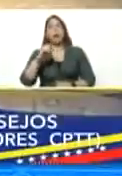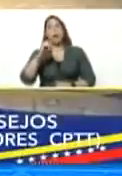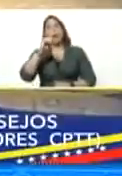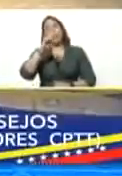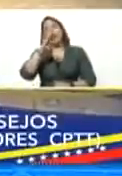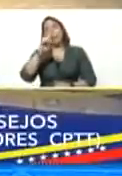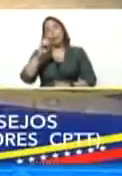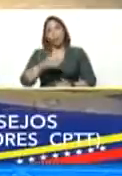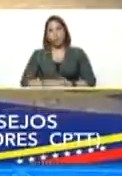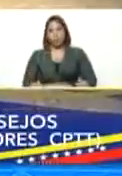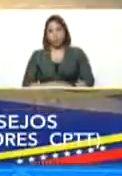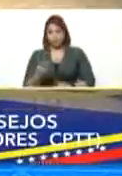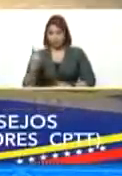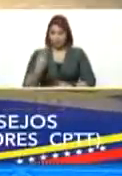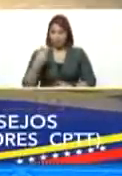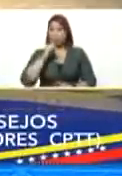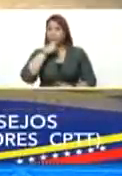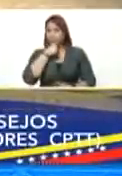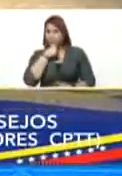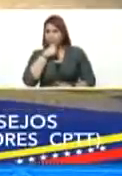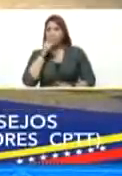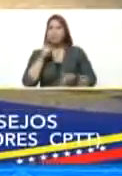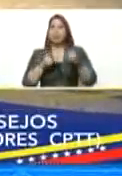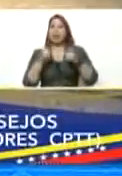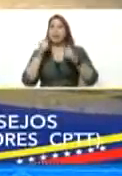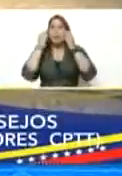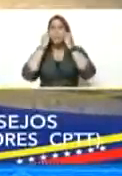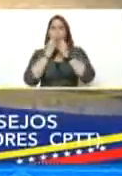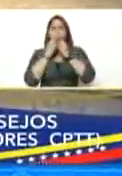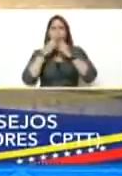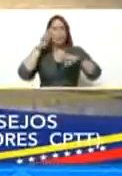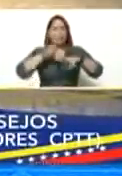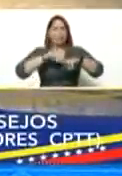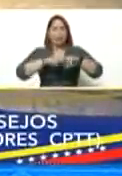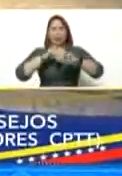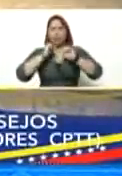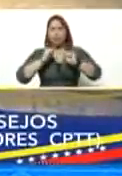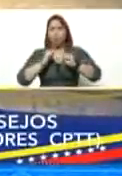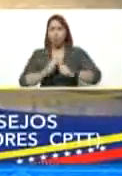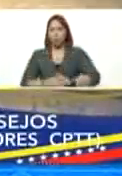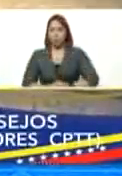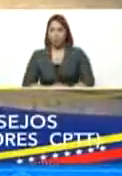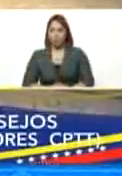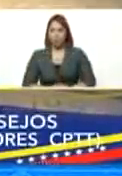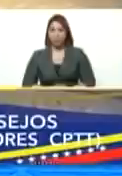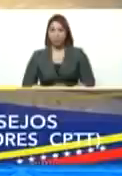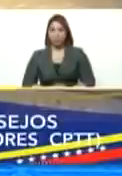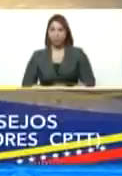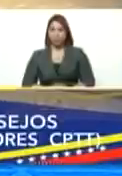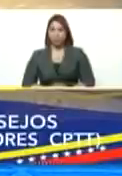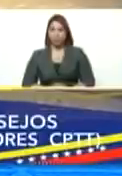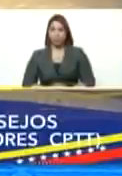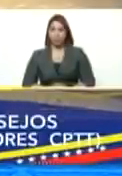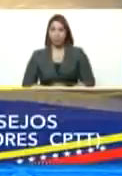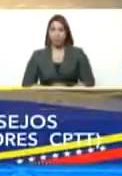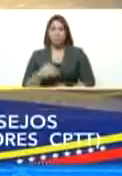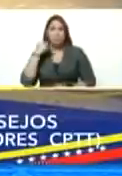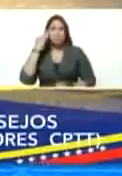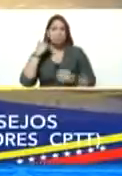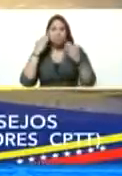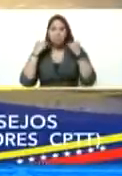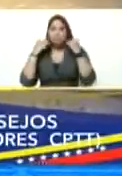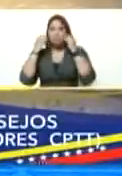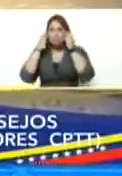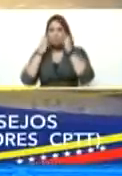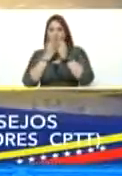Ah, aunque Jacobo se pinta la barba, la tiene negra todavía. Jacobo se disimula la barba, aunque se